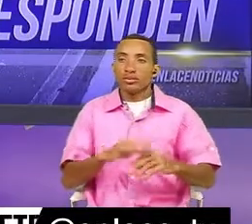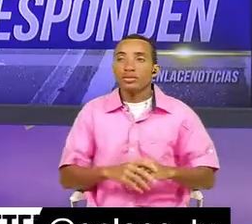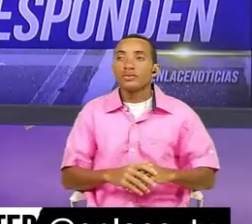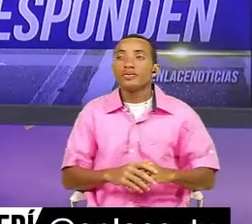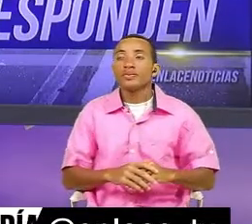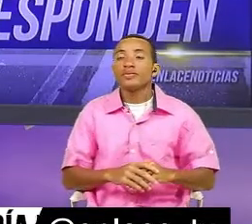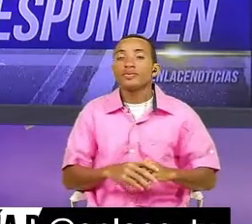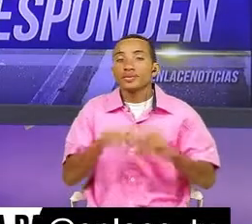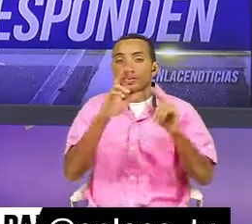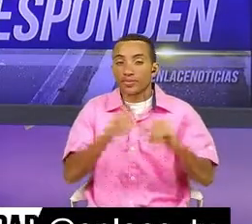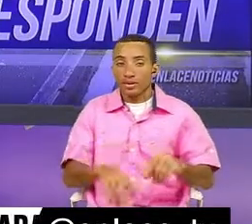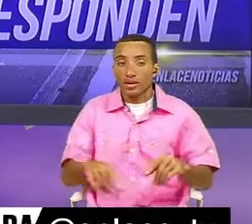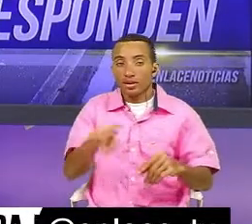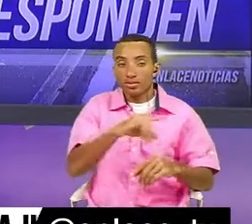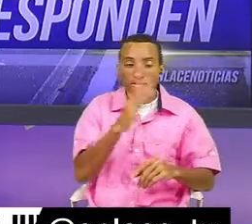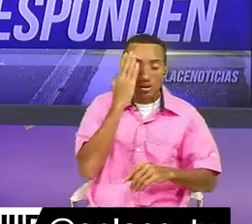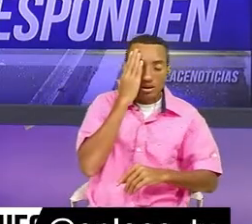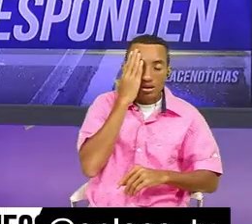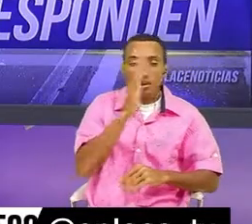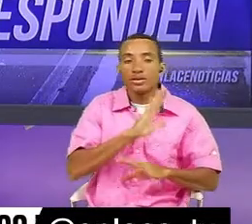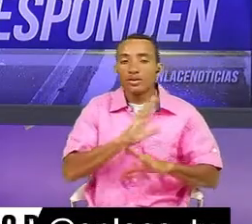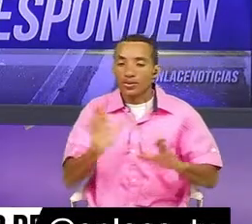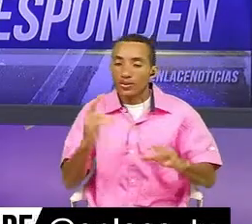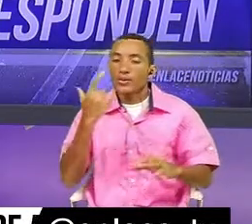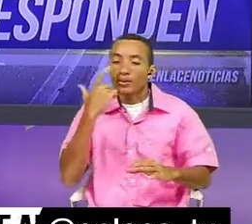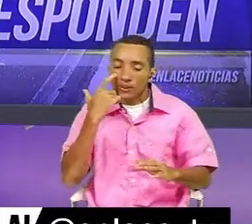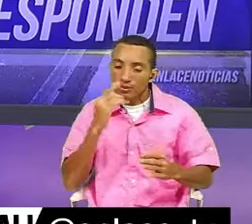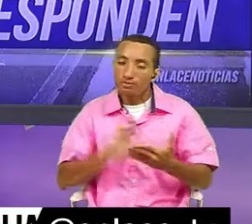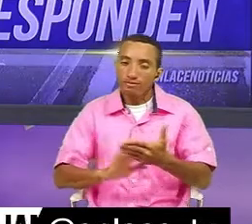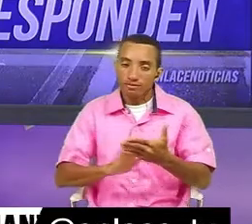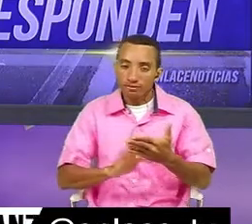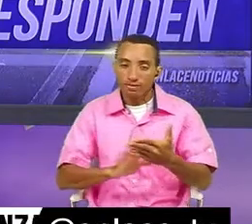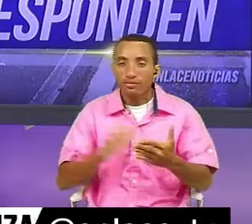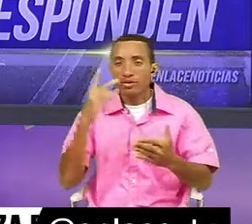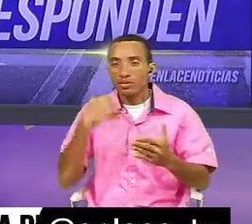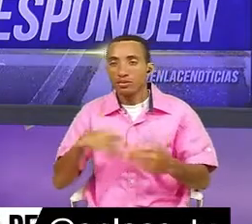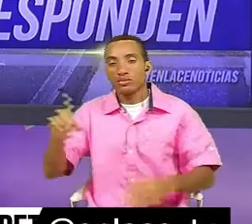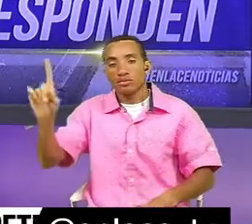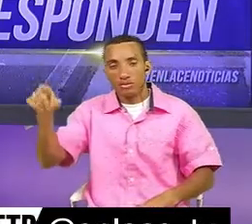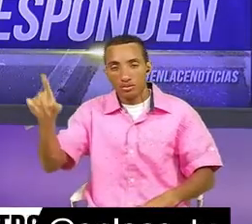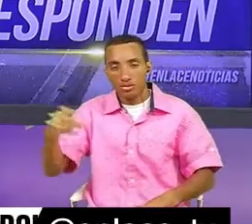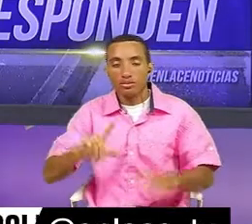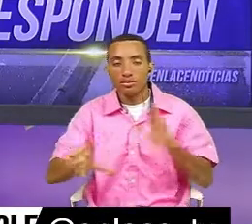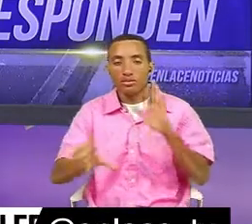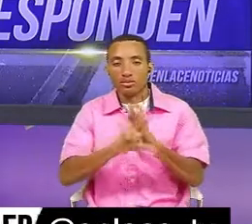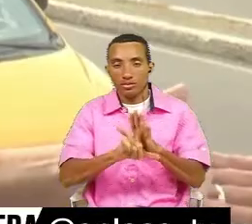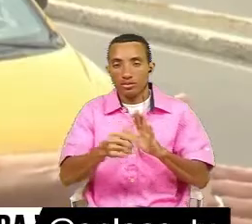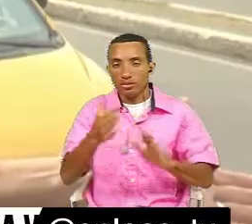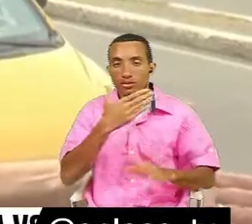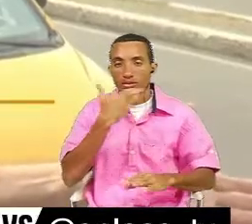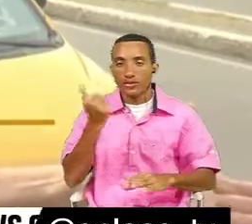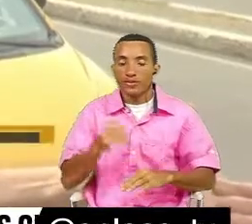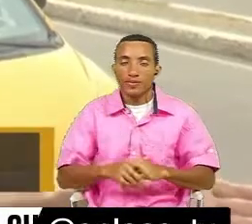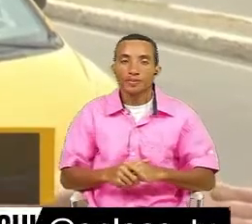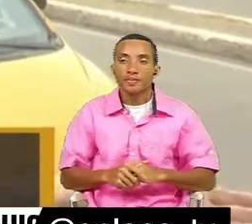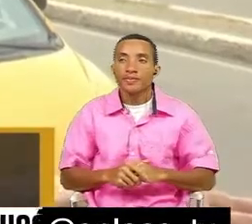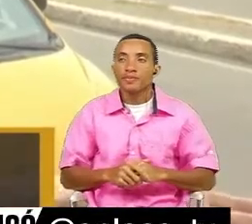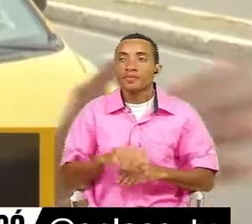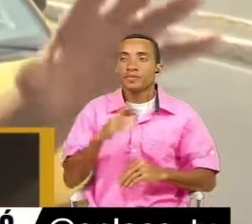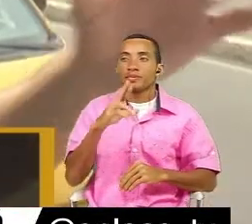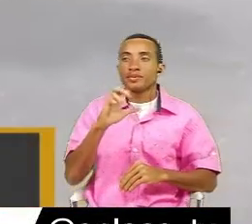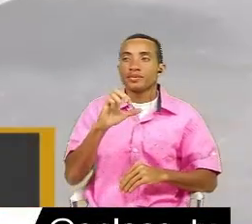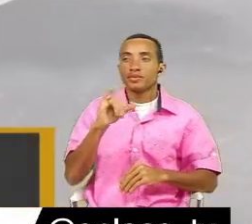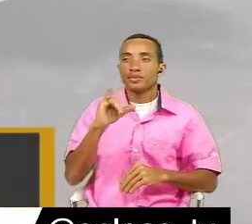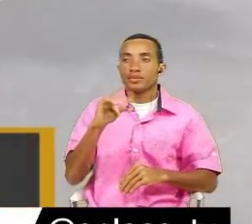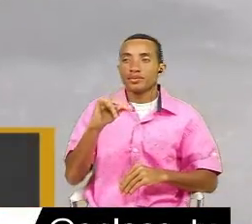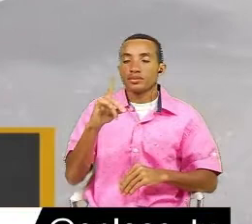transportadores informales, hacen un llamado a la prudencia y a usar el transporte público legal. Por su parte, Reinaldo Rueda, vicepresidente